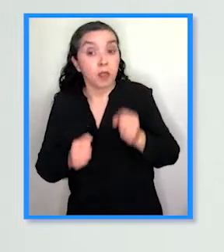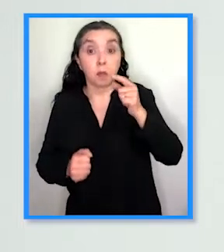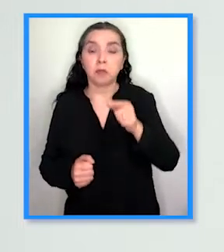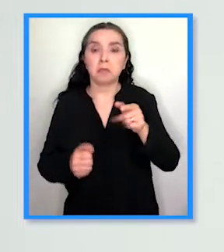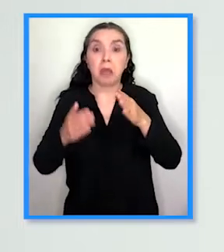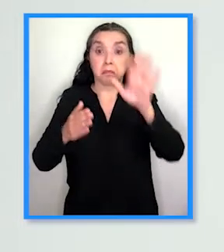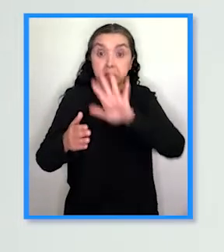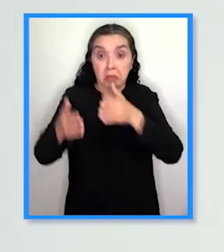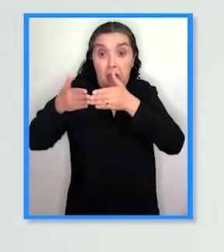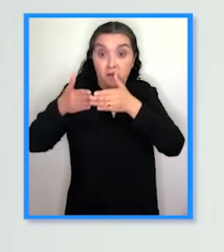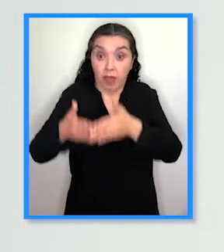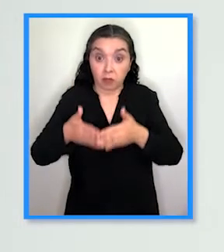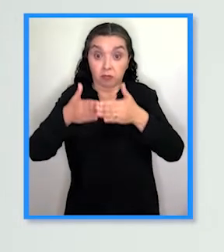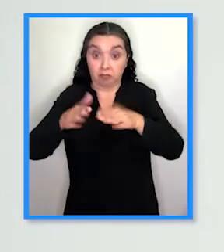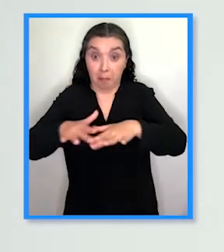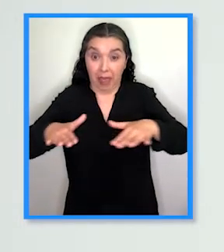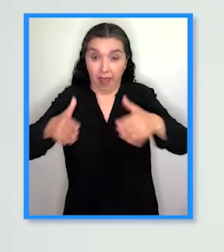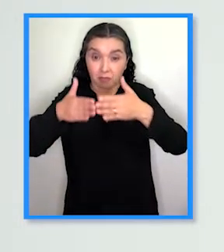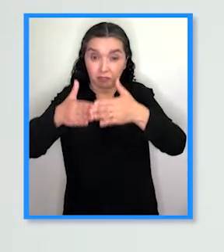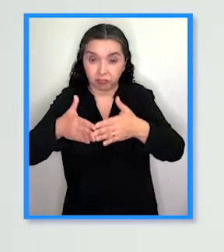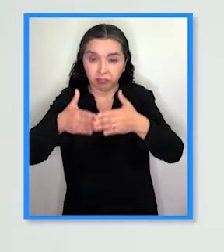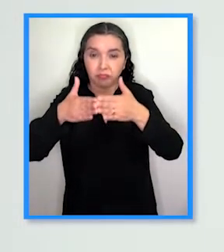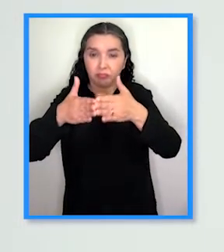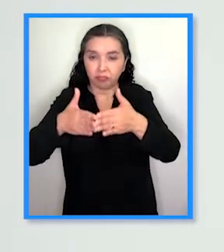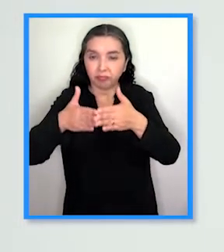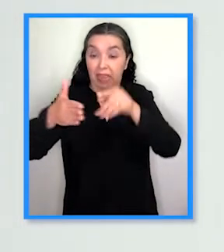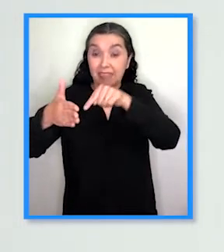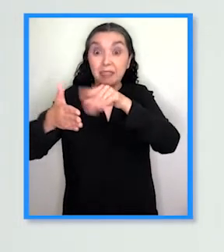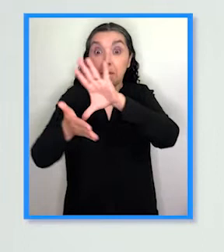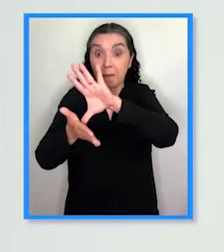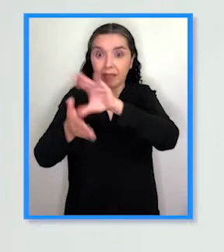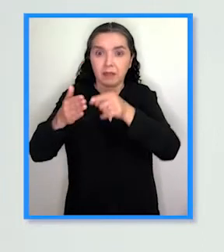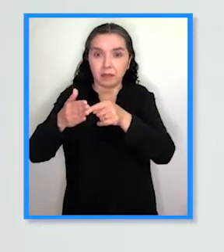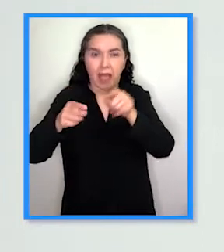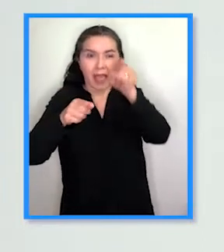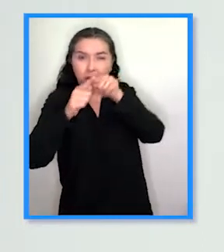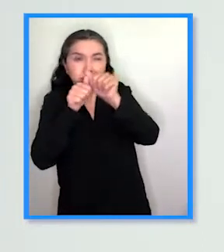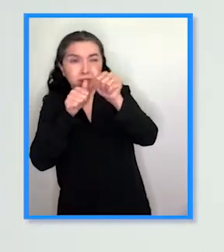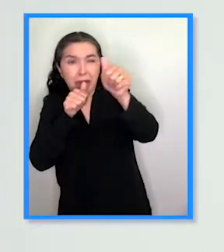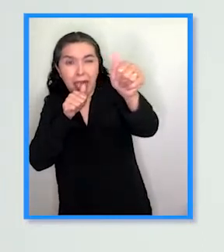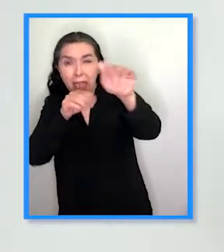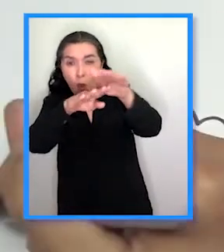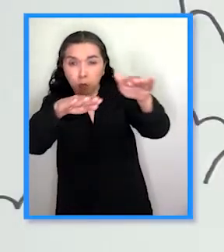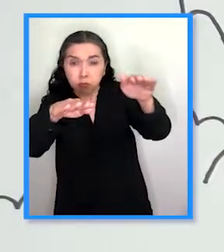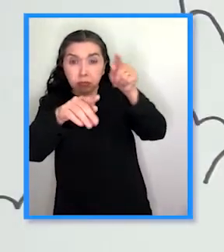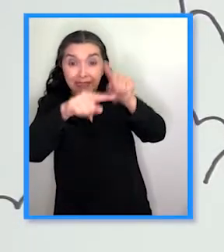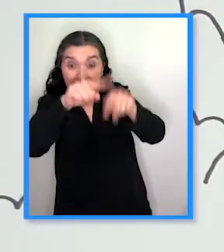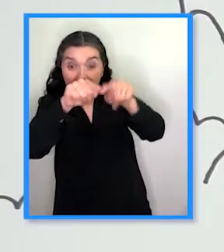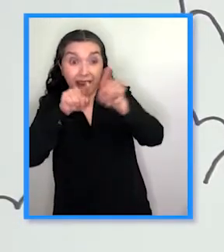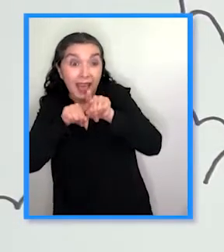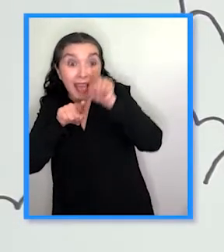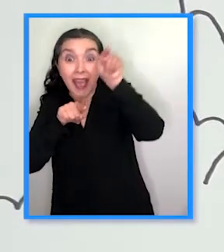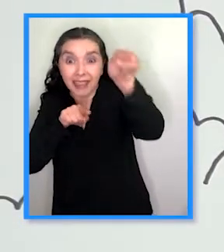imagen de un barco que navega por alta mar. Imagina que este barco es un país y este puerto es la sociedad que dicho país ha